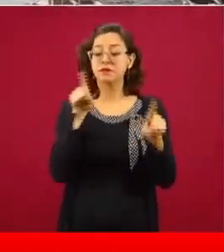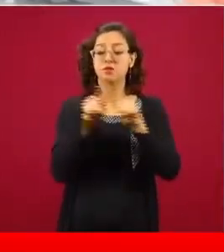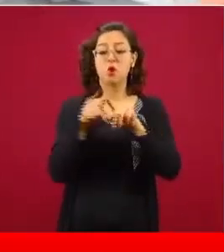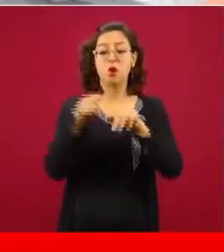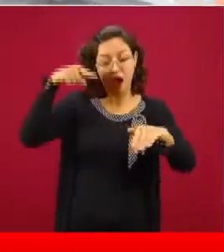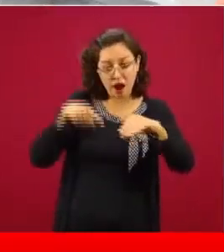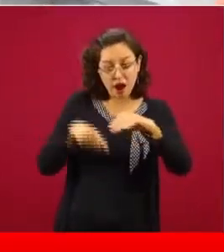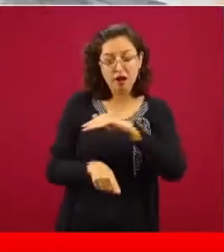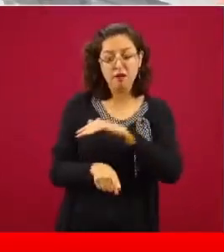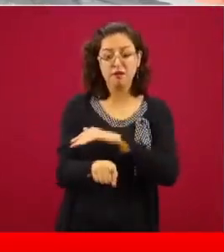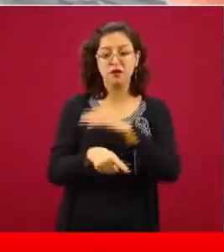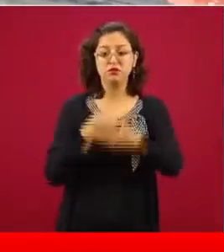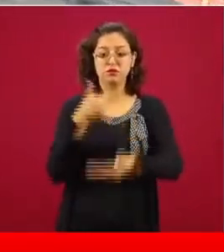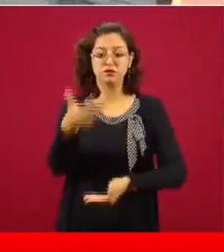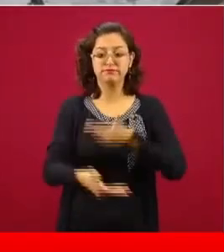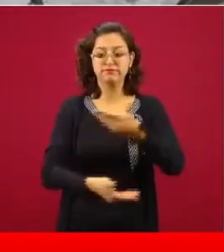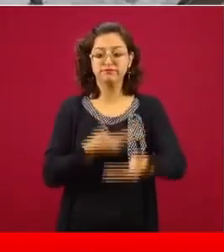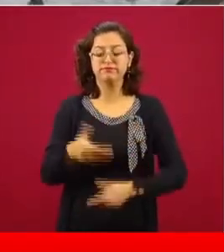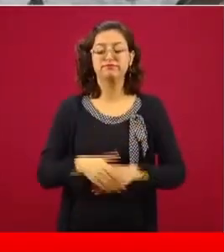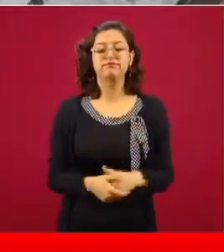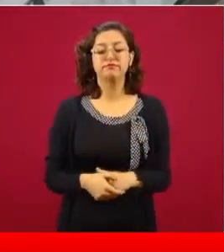servicios. A la fecha, se han generado